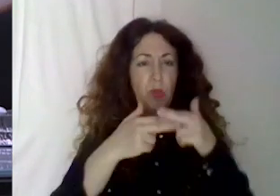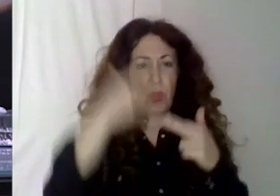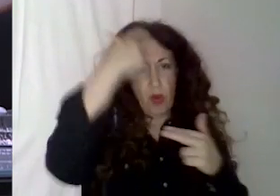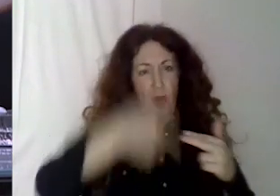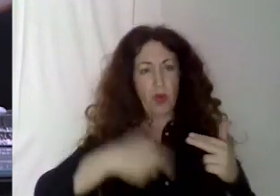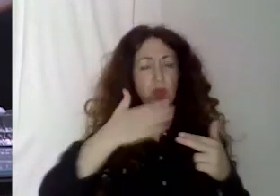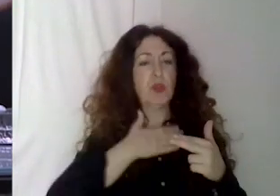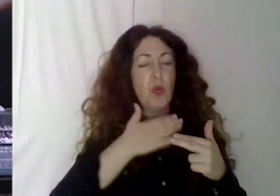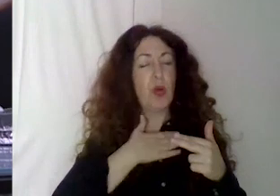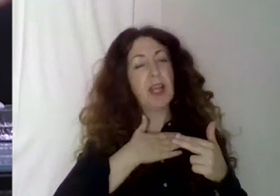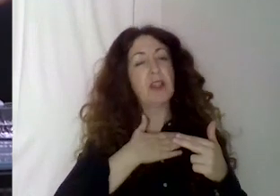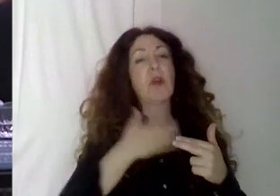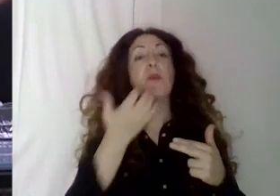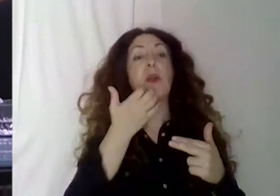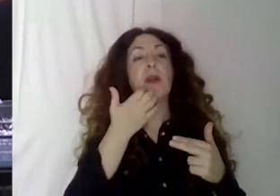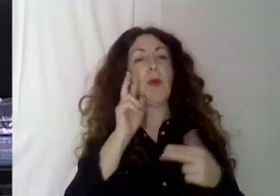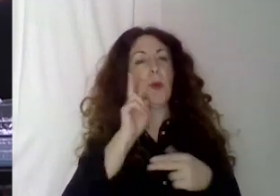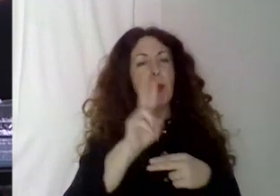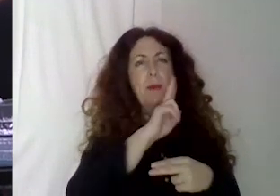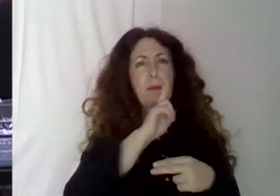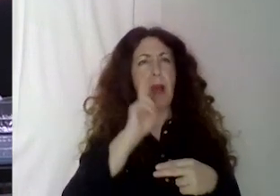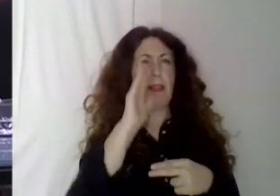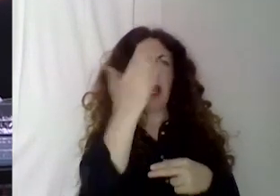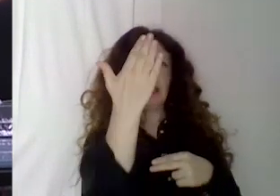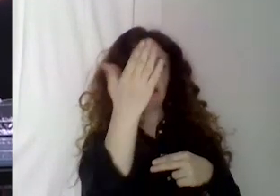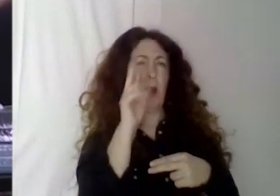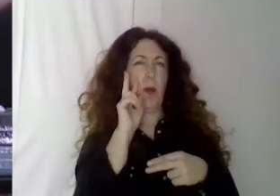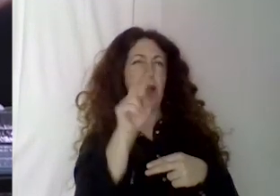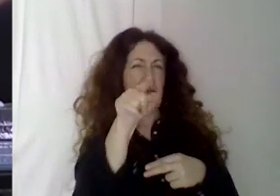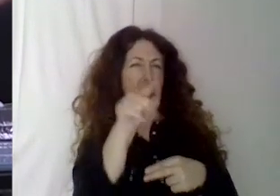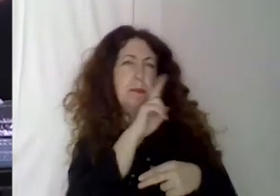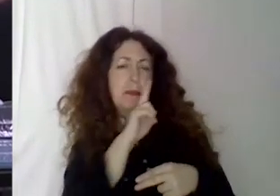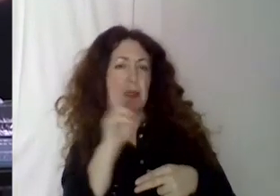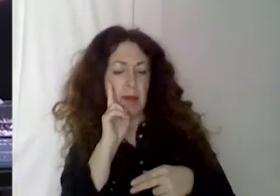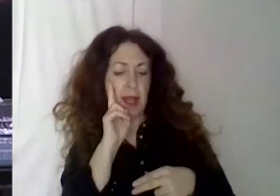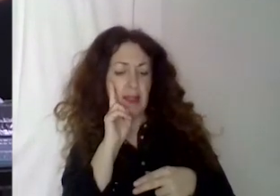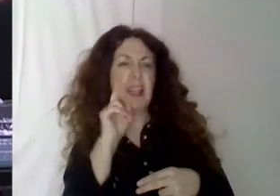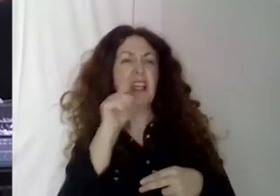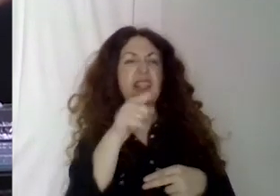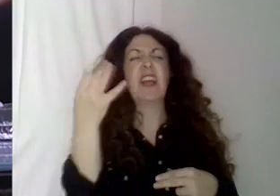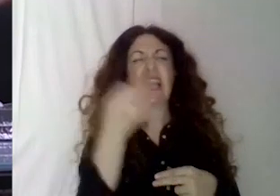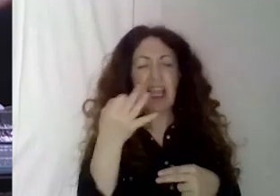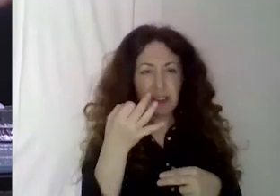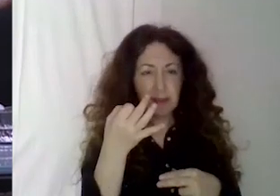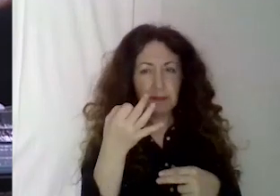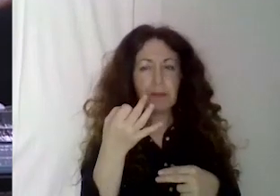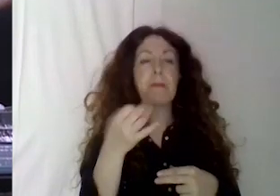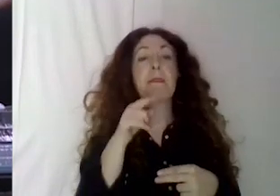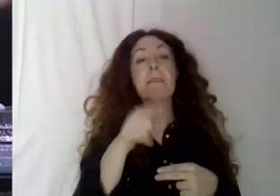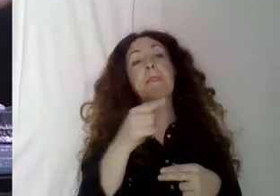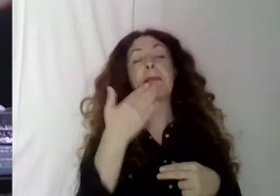y dice, bueno, ¿y si esta es mi madre? Entonces, ¿qué es esto que está ahí? Y es, digamos, la conformación reducida al absurdo del